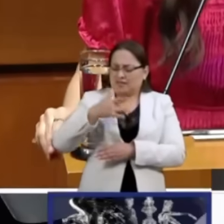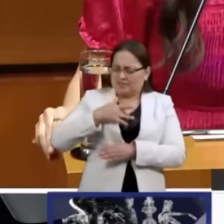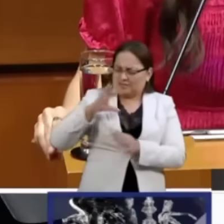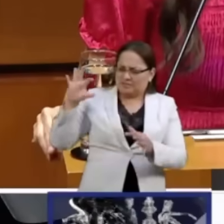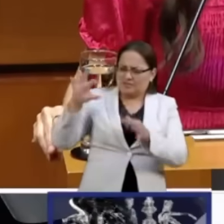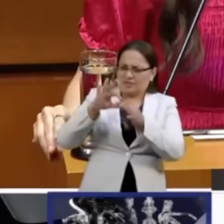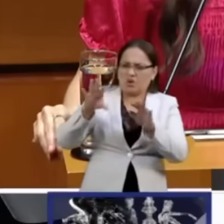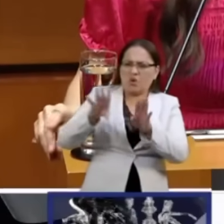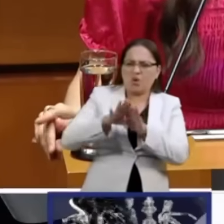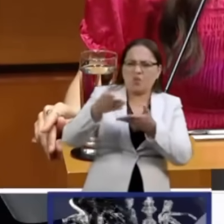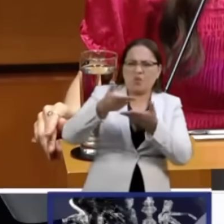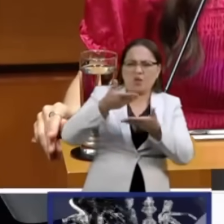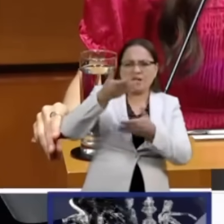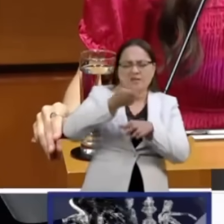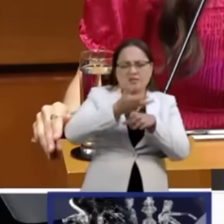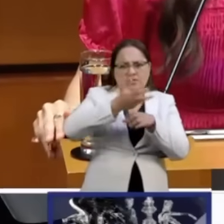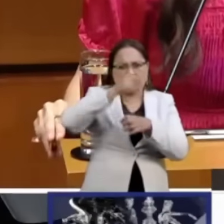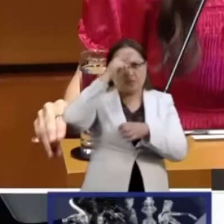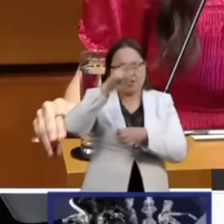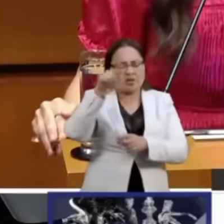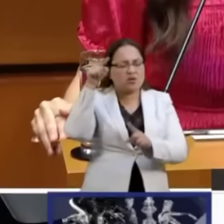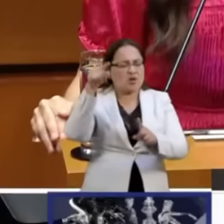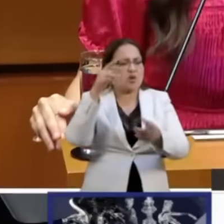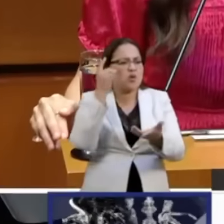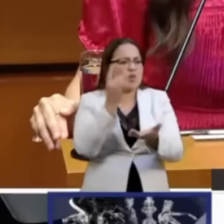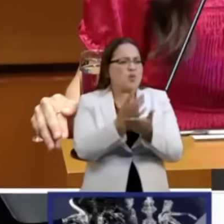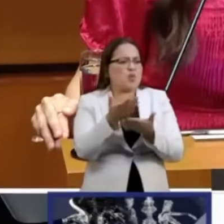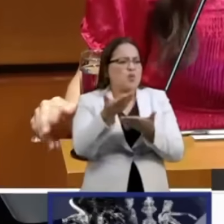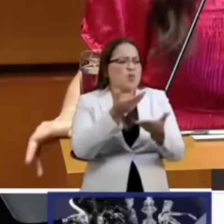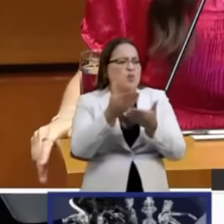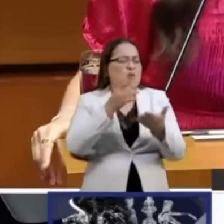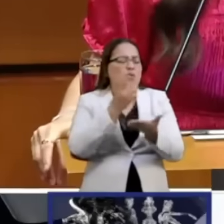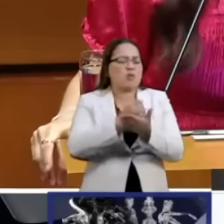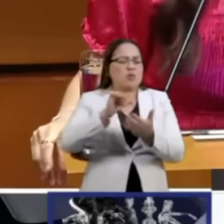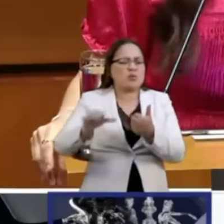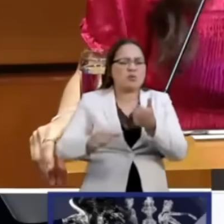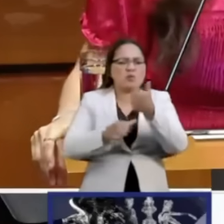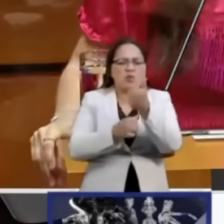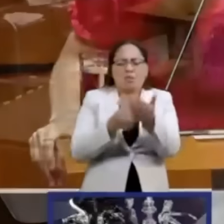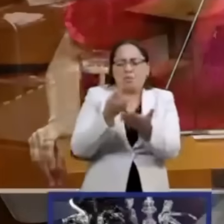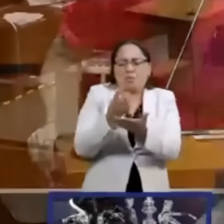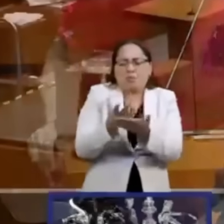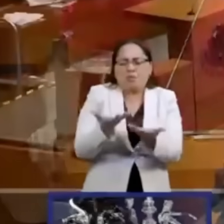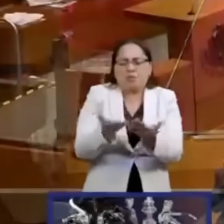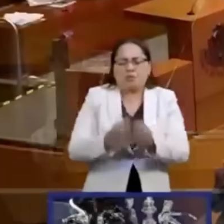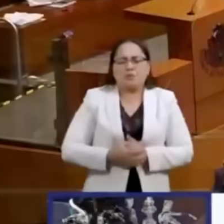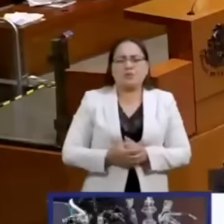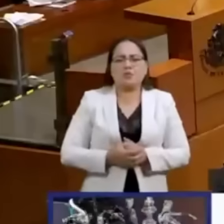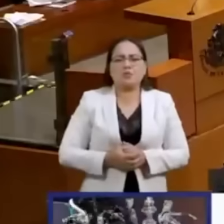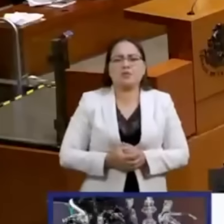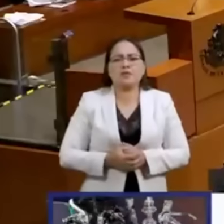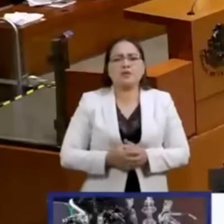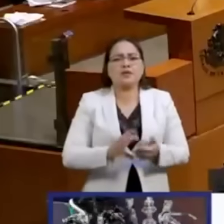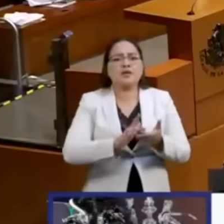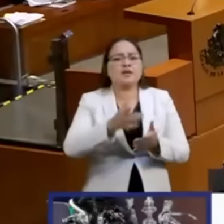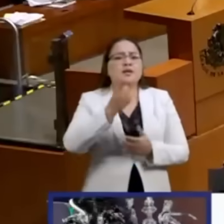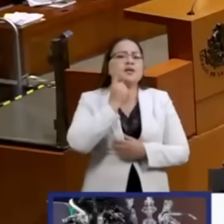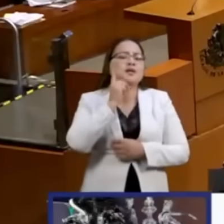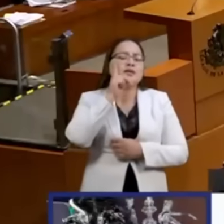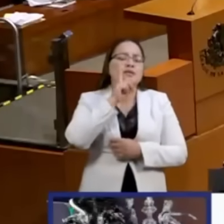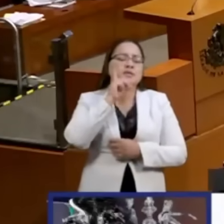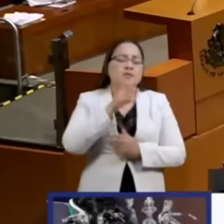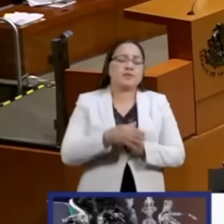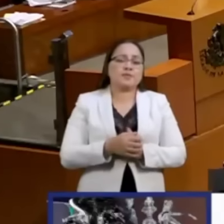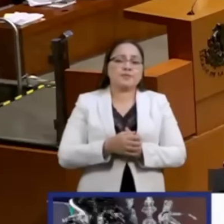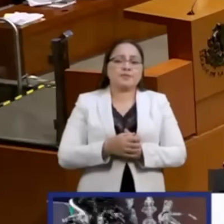relaciones entre México y Estados Unidos en las que solamente tuvieron subordinación? Muchas gracias. Gracias, diputada.